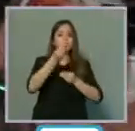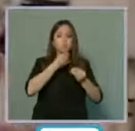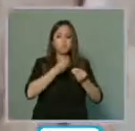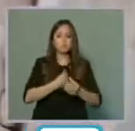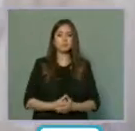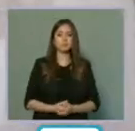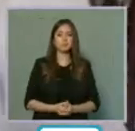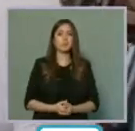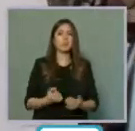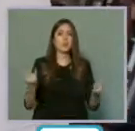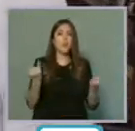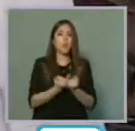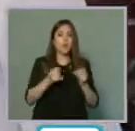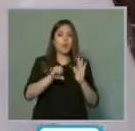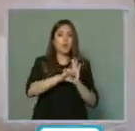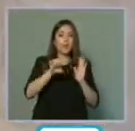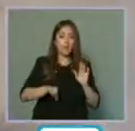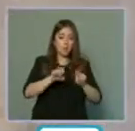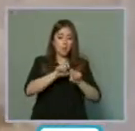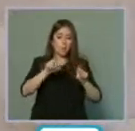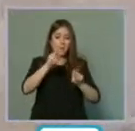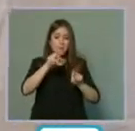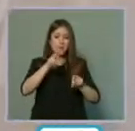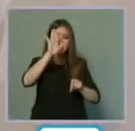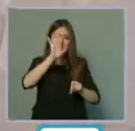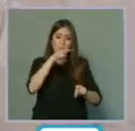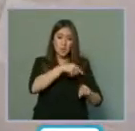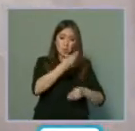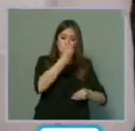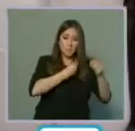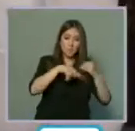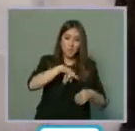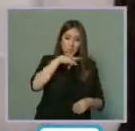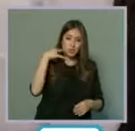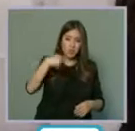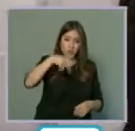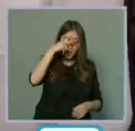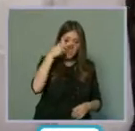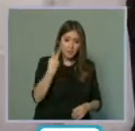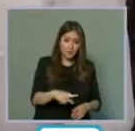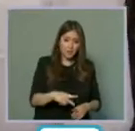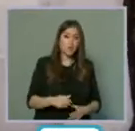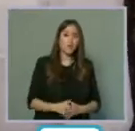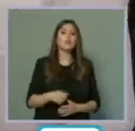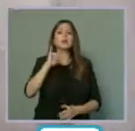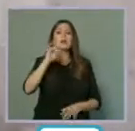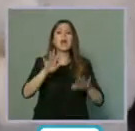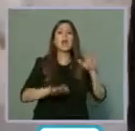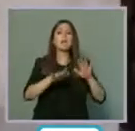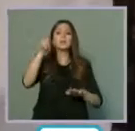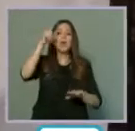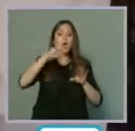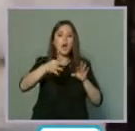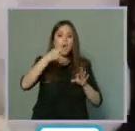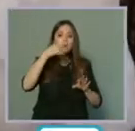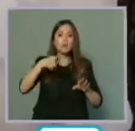como nosotros el chile. Sí. Un pepinillo. Les encanta comer mucho, sacan y así lo comen. ¿Les gusta mucho